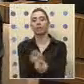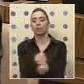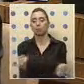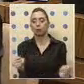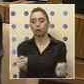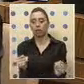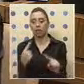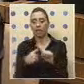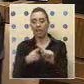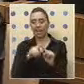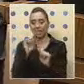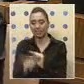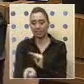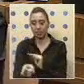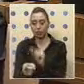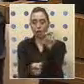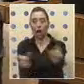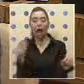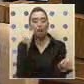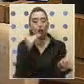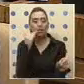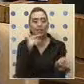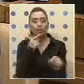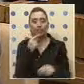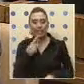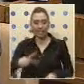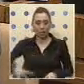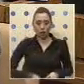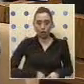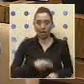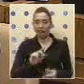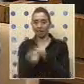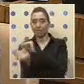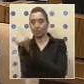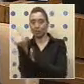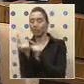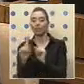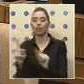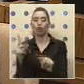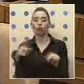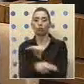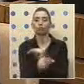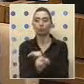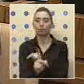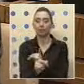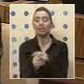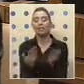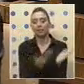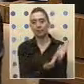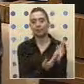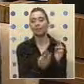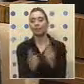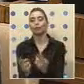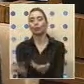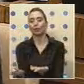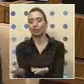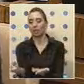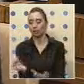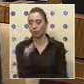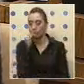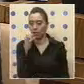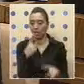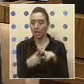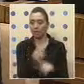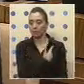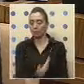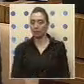Le exigió a estos niños que querían cortar el cordón que no lo hicieran. Y ahí está el resultado. Como bien dijo el